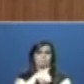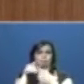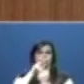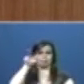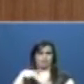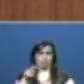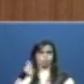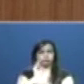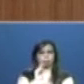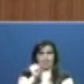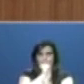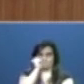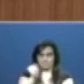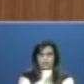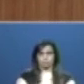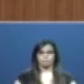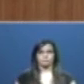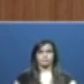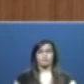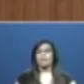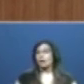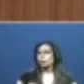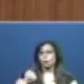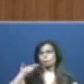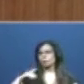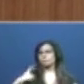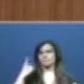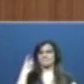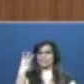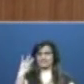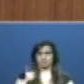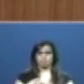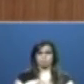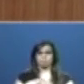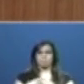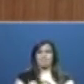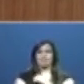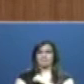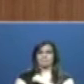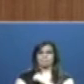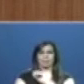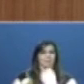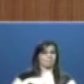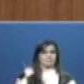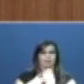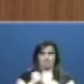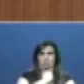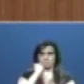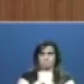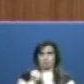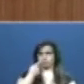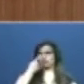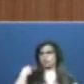empleo las actuaciones más importantes en marcha han sido tres la estrategia integrada de empleo acordada en marzo de